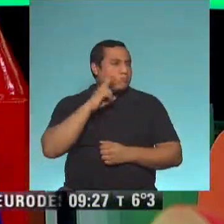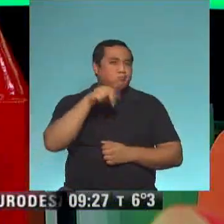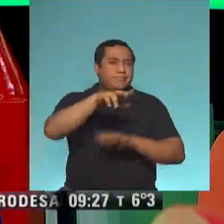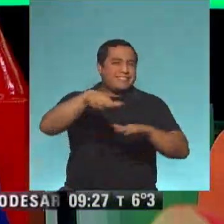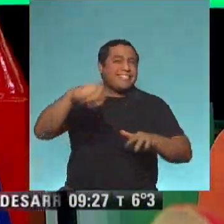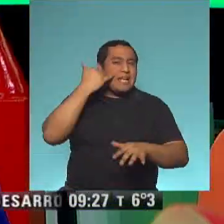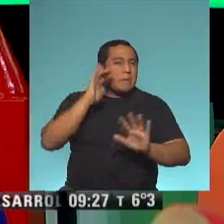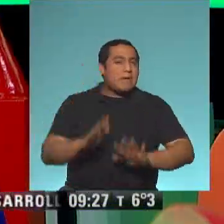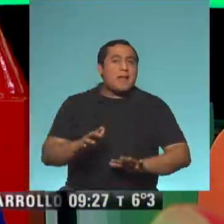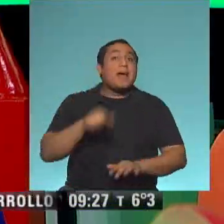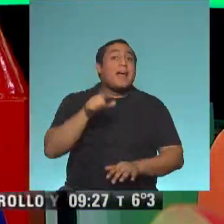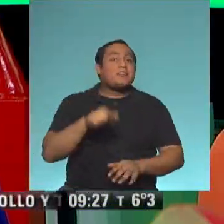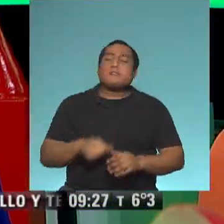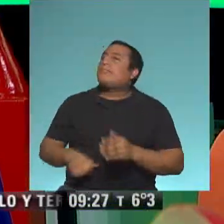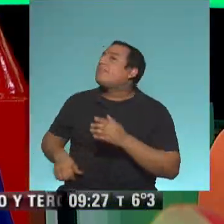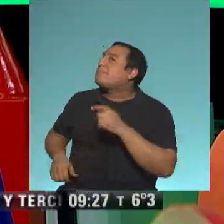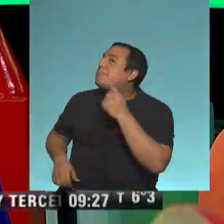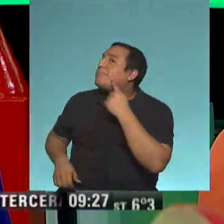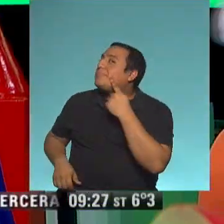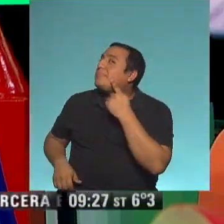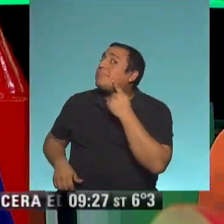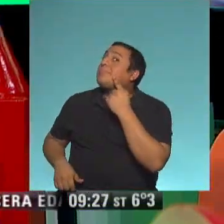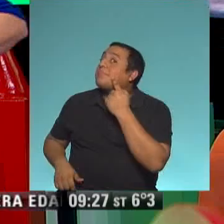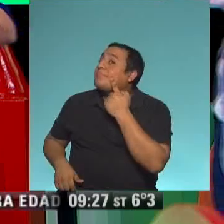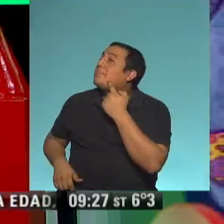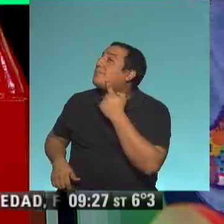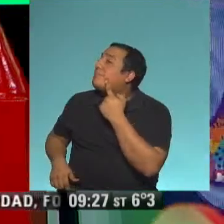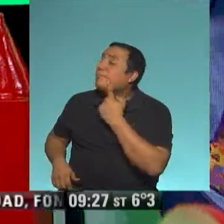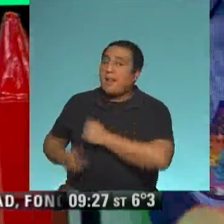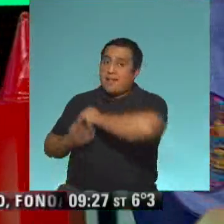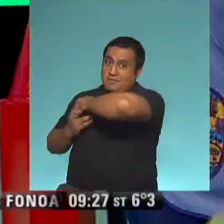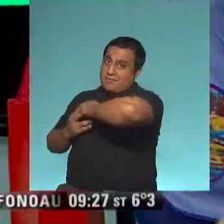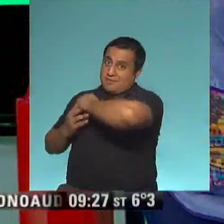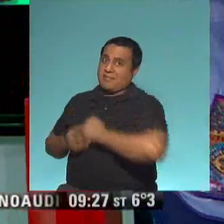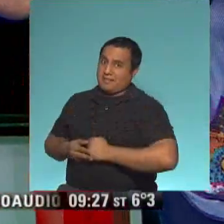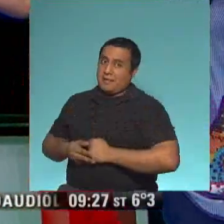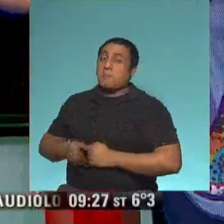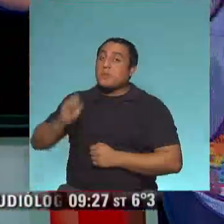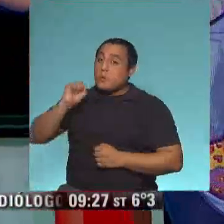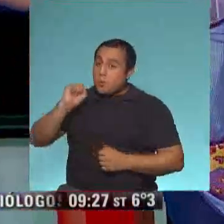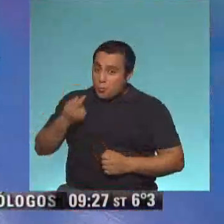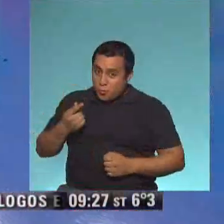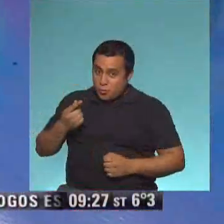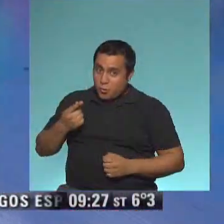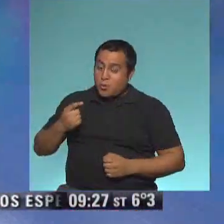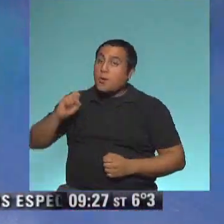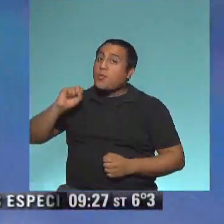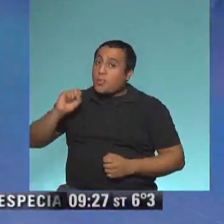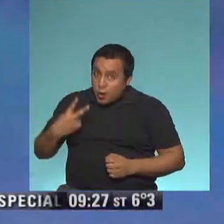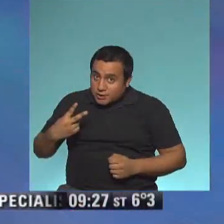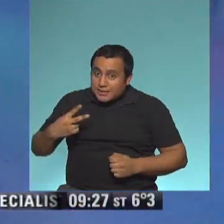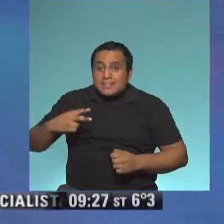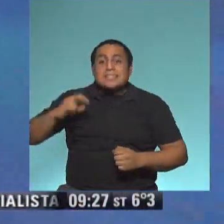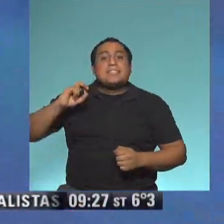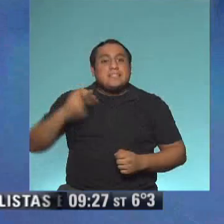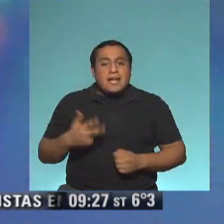preparados que están sí. Apoyando el cachete para el cachete. Para los cachetes, mirá. Para nuestra marca ¿hacemos personal. ¿Hacemos un beso de codo? Ahí está. A la una. Preparados los codos. A las dos. Ahí está bien. Y a